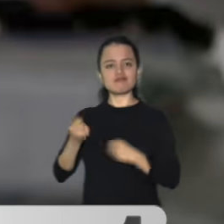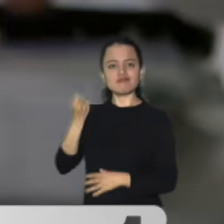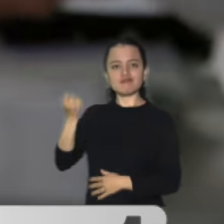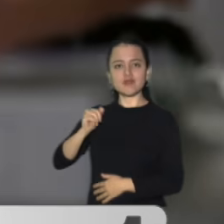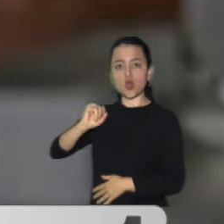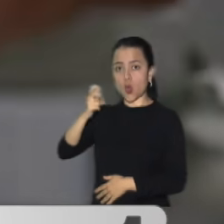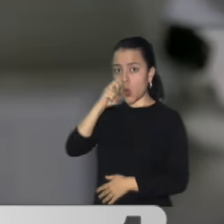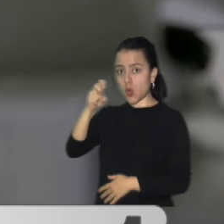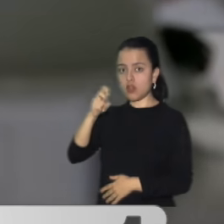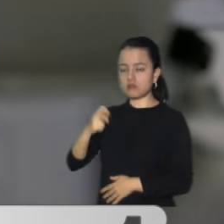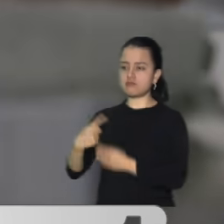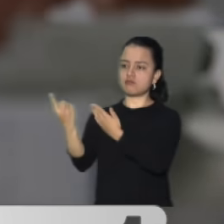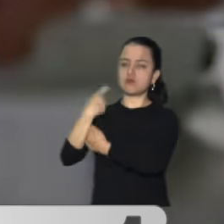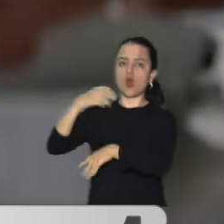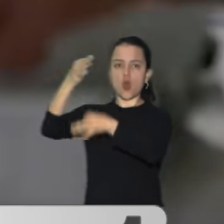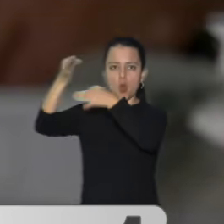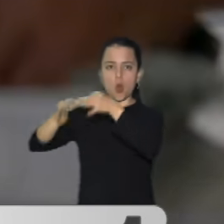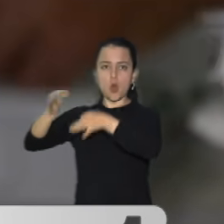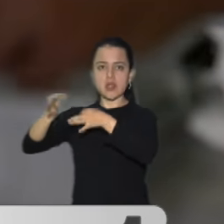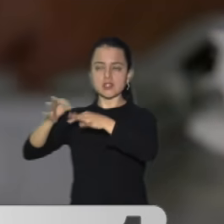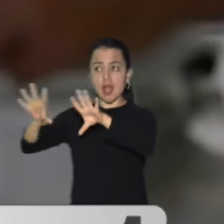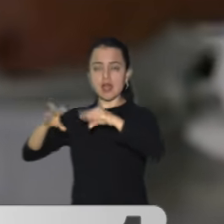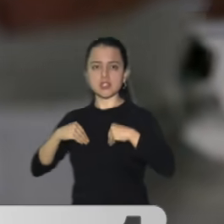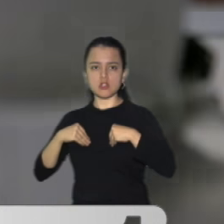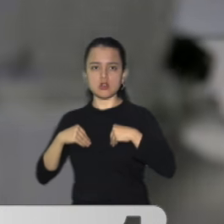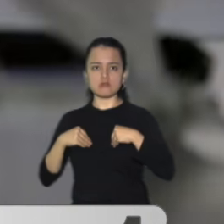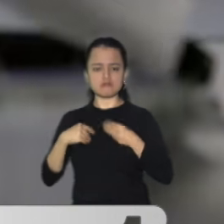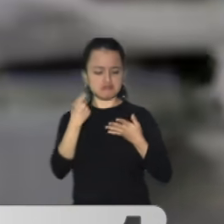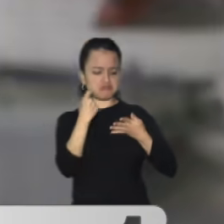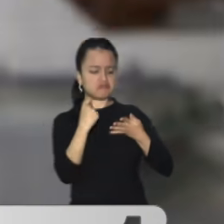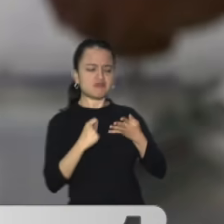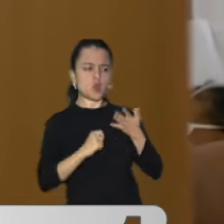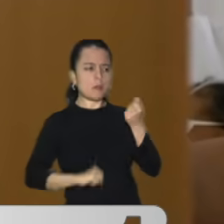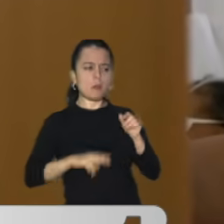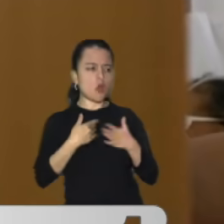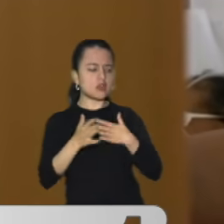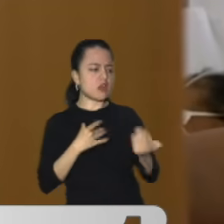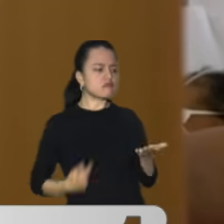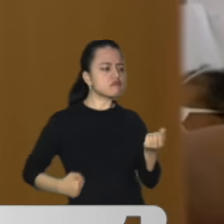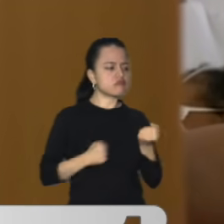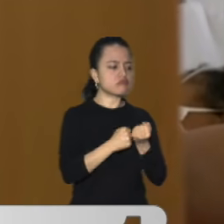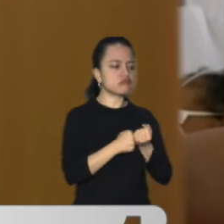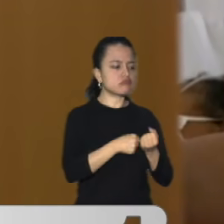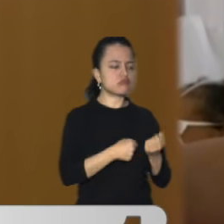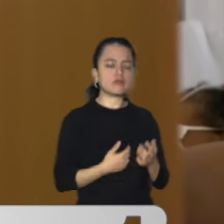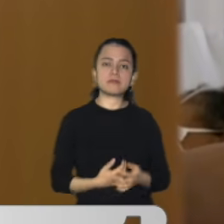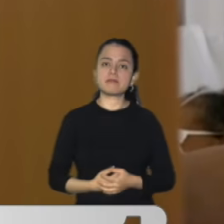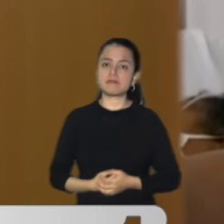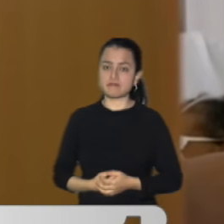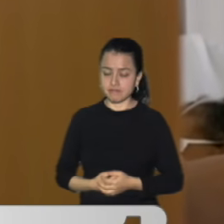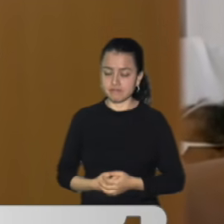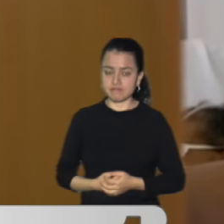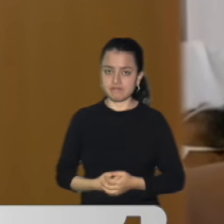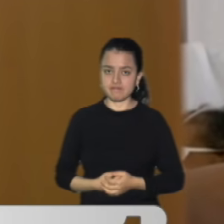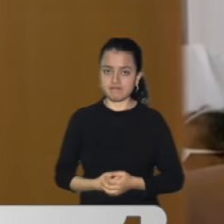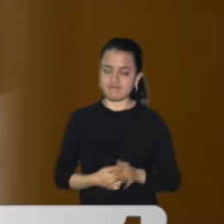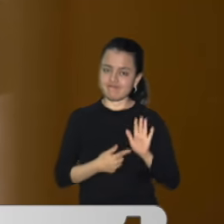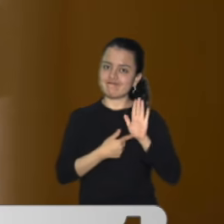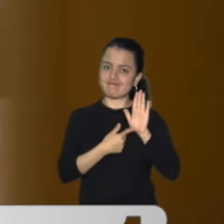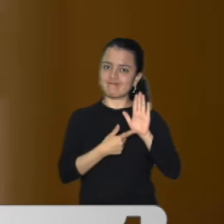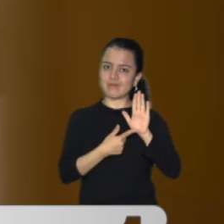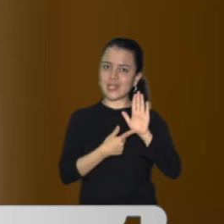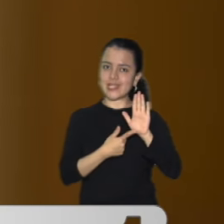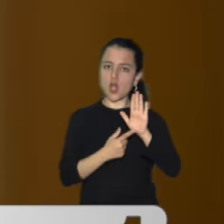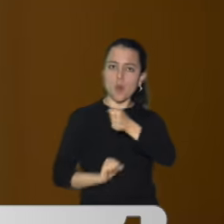pasado junio por orden de un juez, pese a que no cumplía con el requisito de padecer una enfermedad terminal, queda reivindicada con